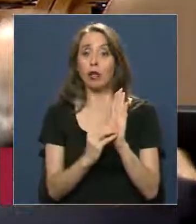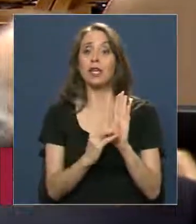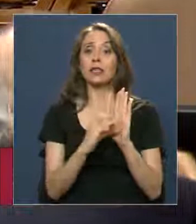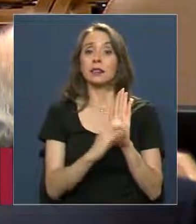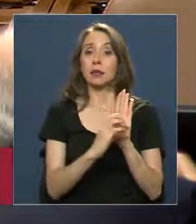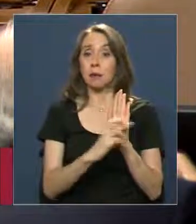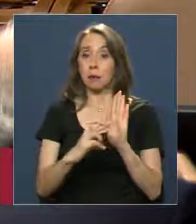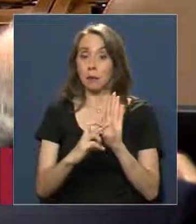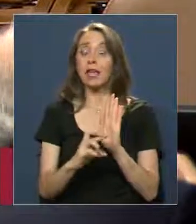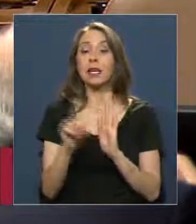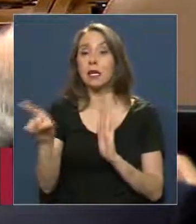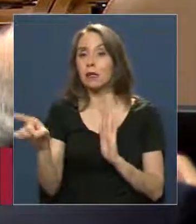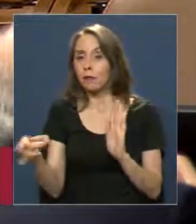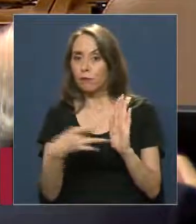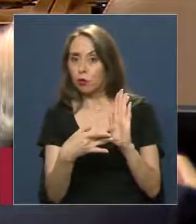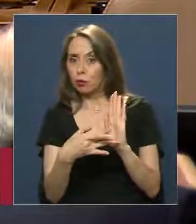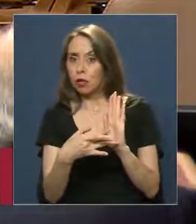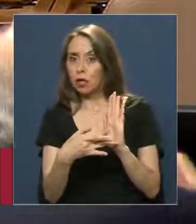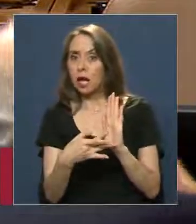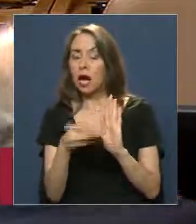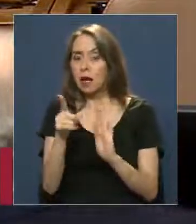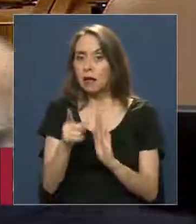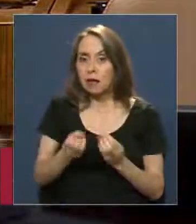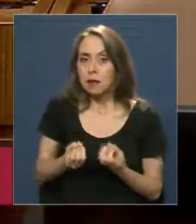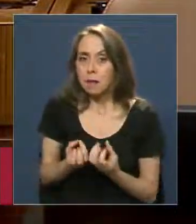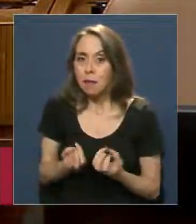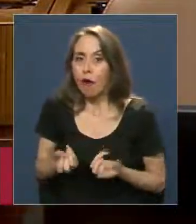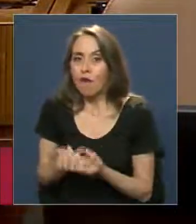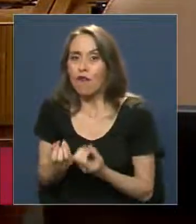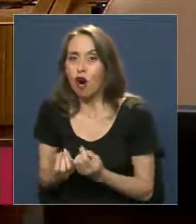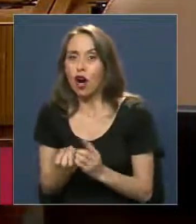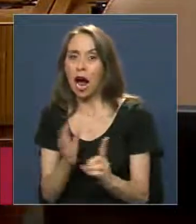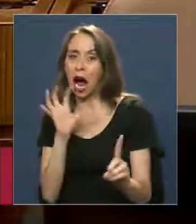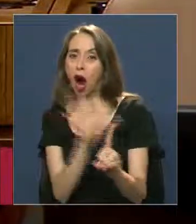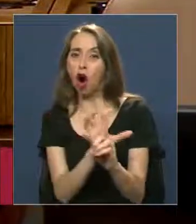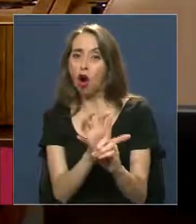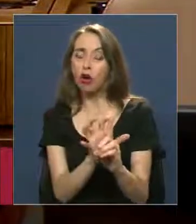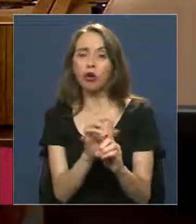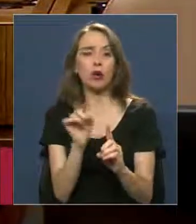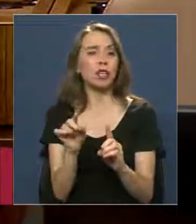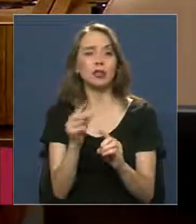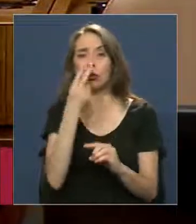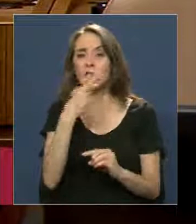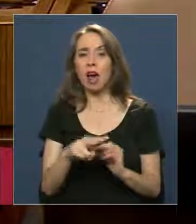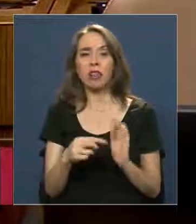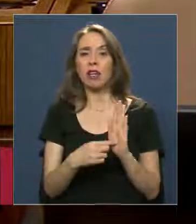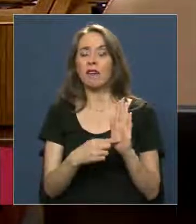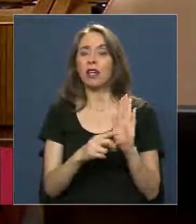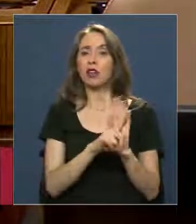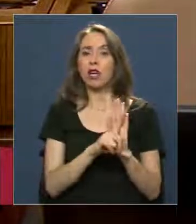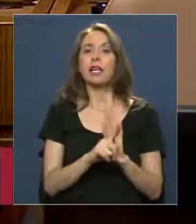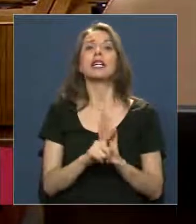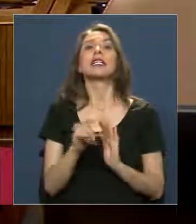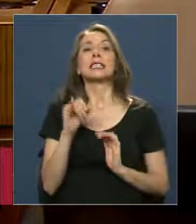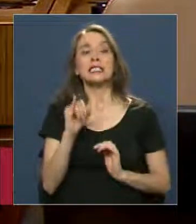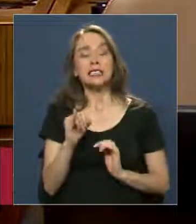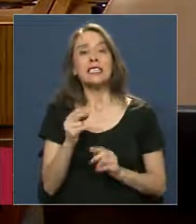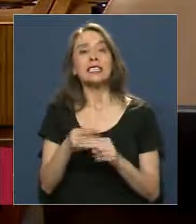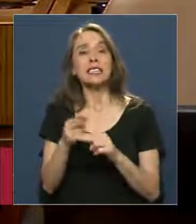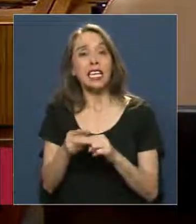al odio escapa totalmente del objeto de este proyecto de ley, el cual es tipificar la incitación a la